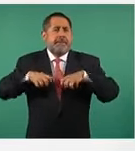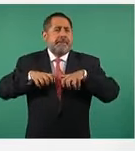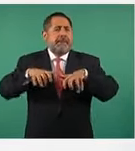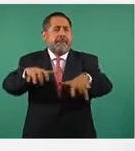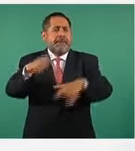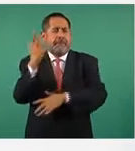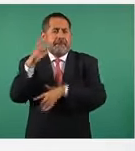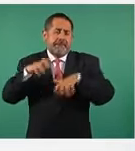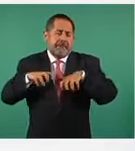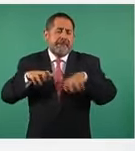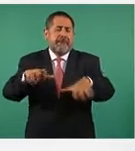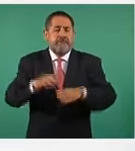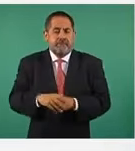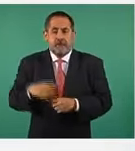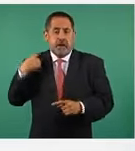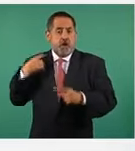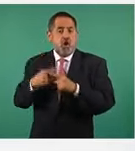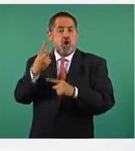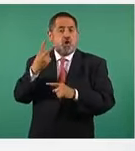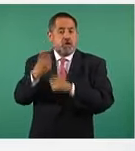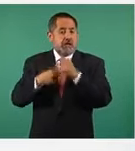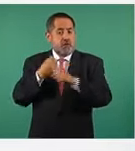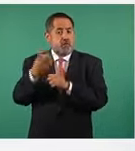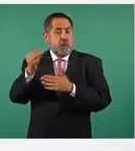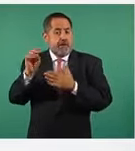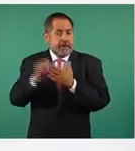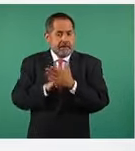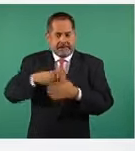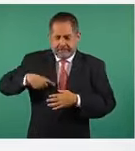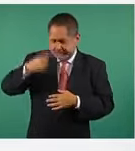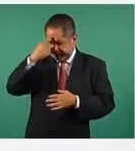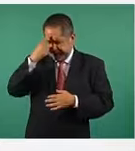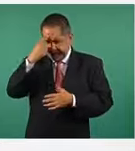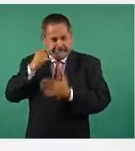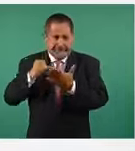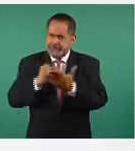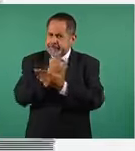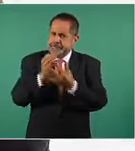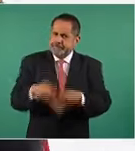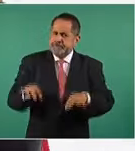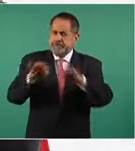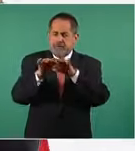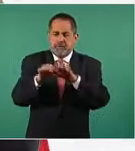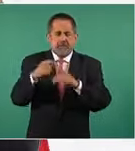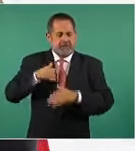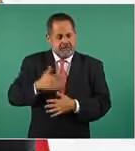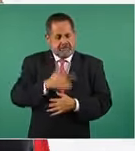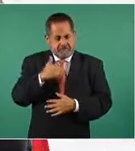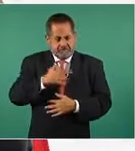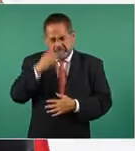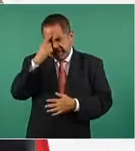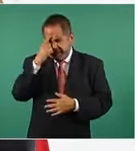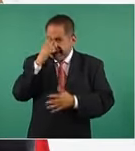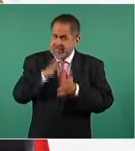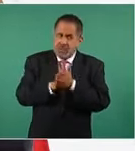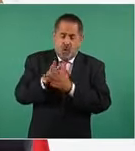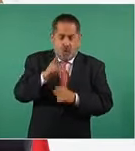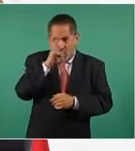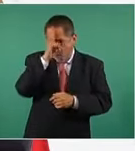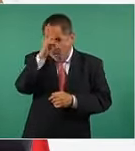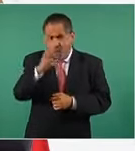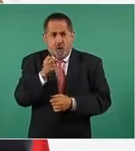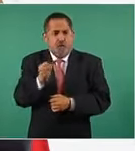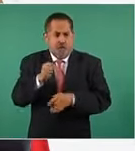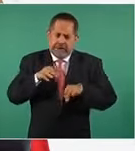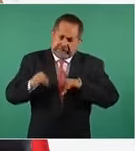gobierno, hemos tomado decisiones trascendentes y consideramos que se ha trabajado con intensidad y